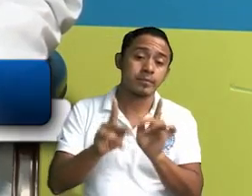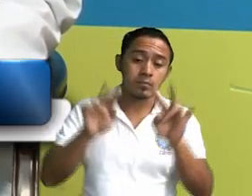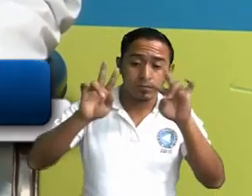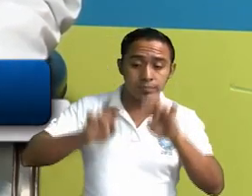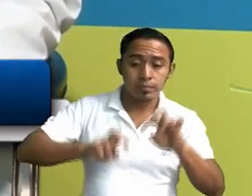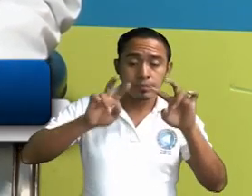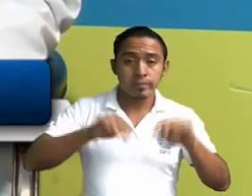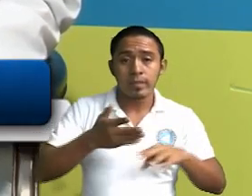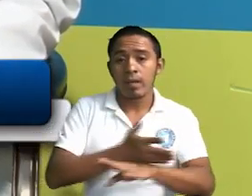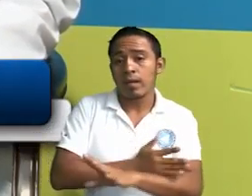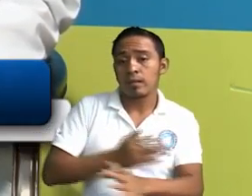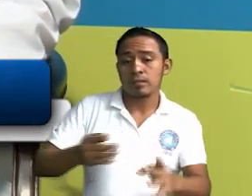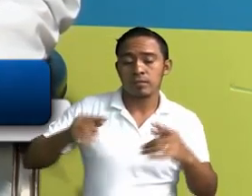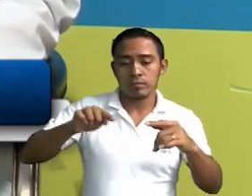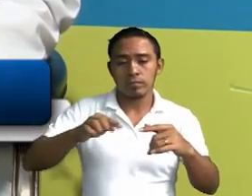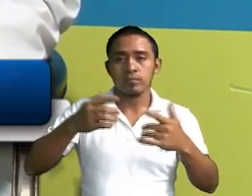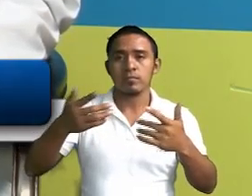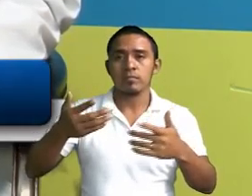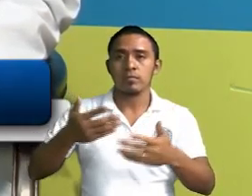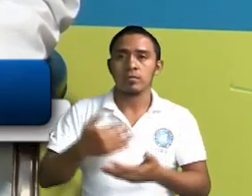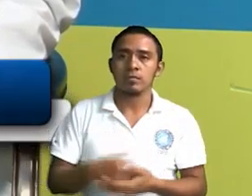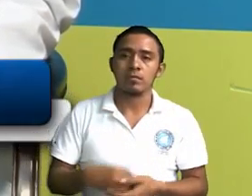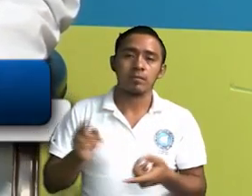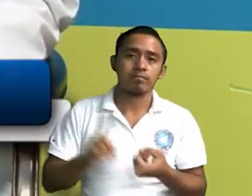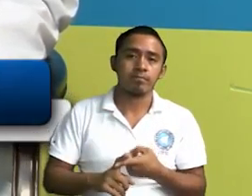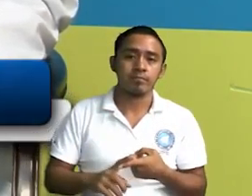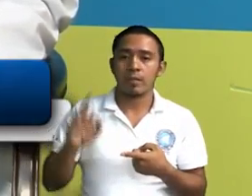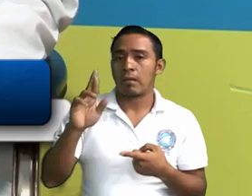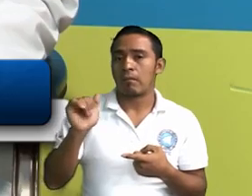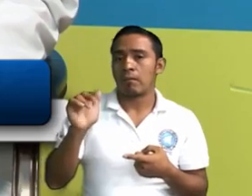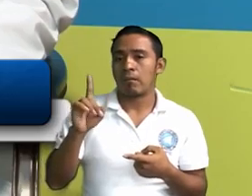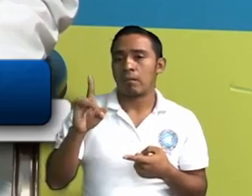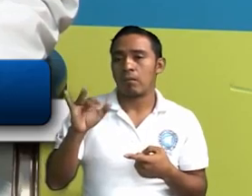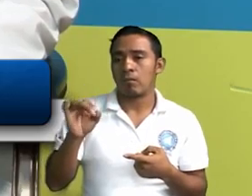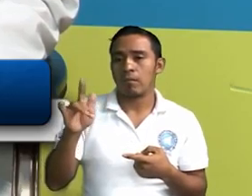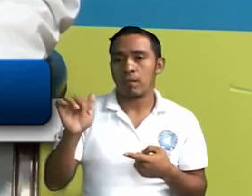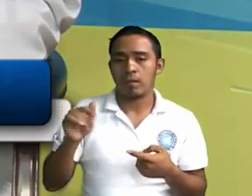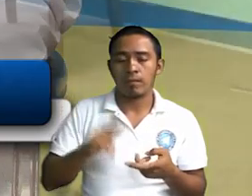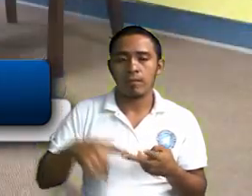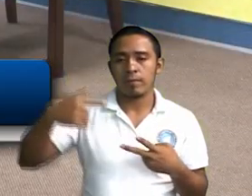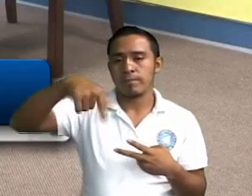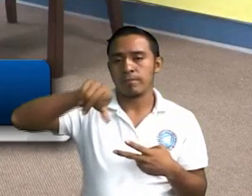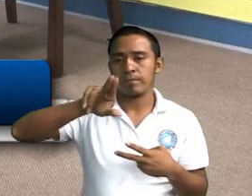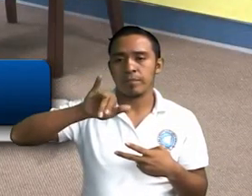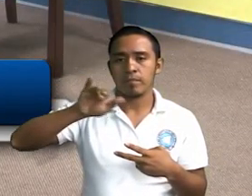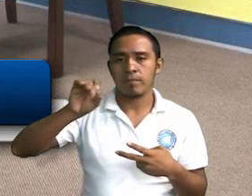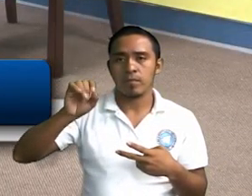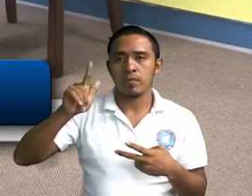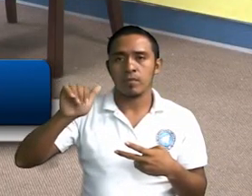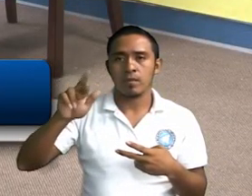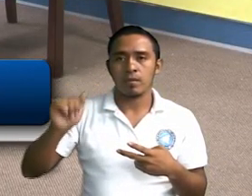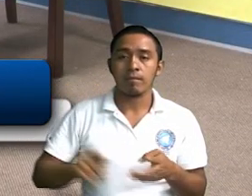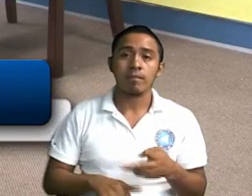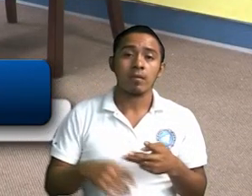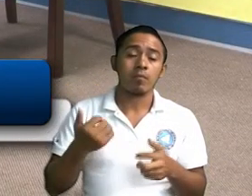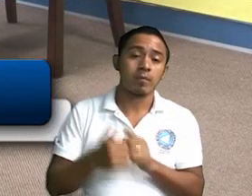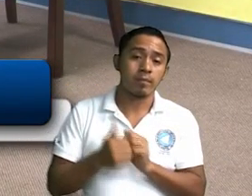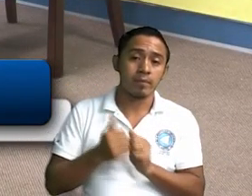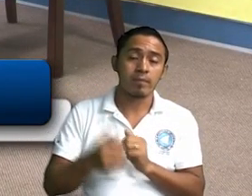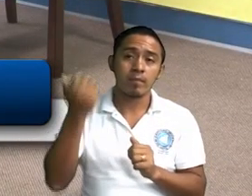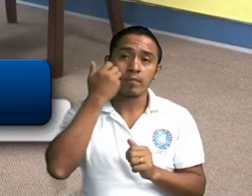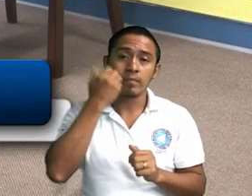previamente a sus tratamientos ya sea de radioterapia quimioterapia porque las lesiones que sufren